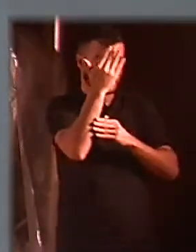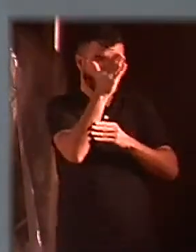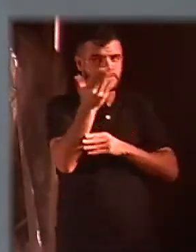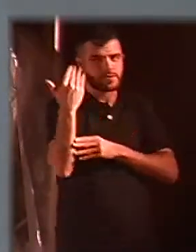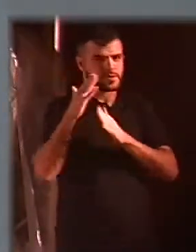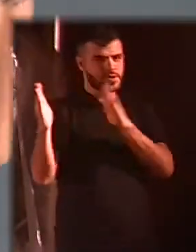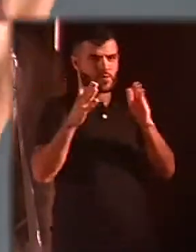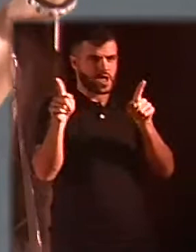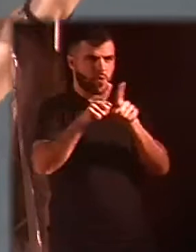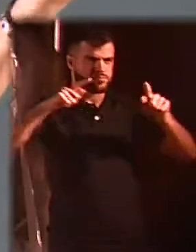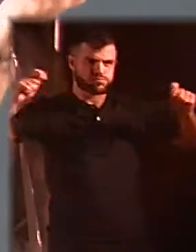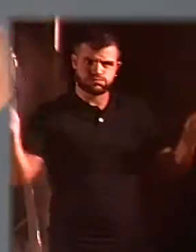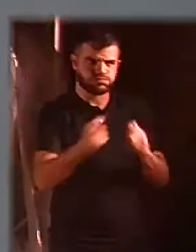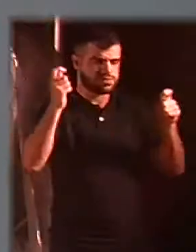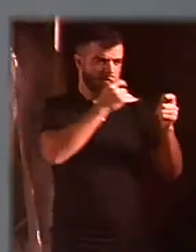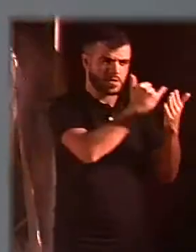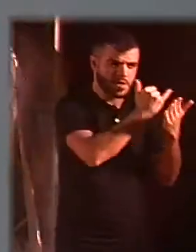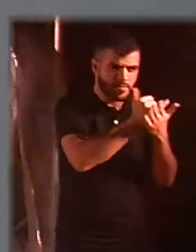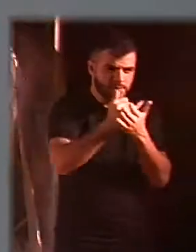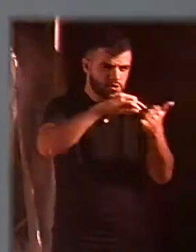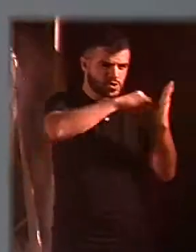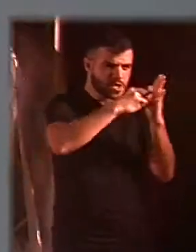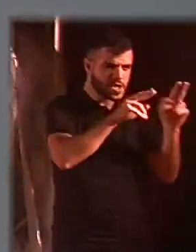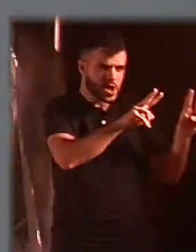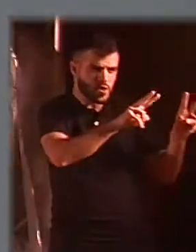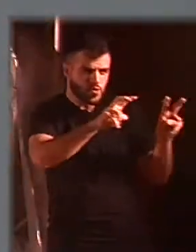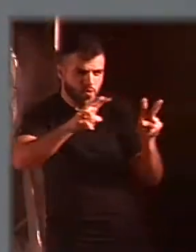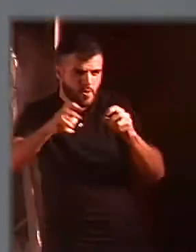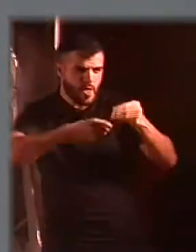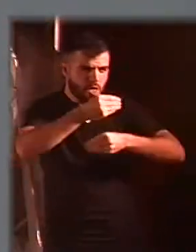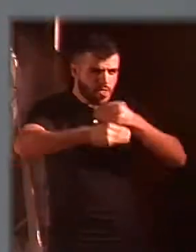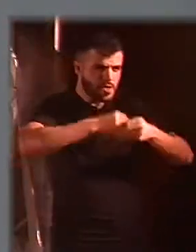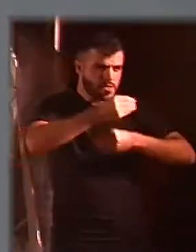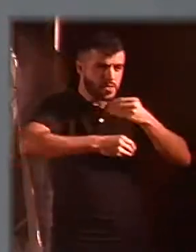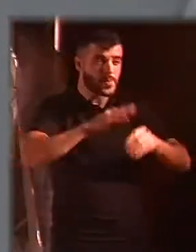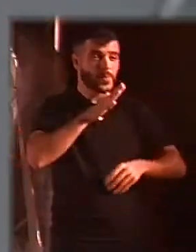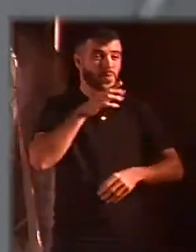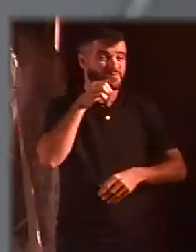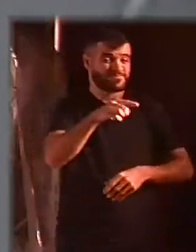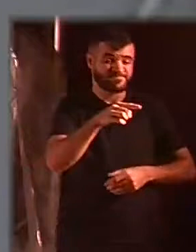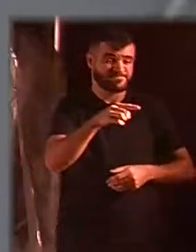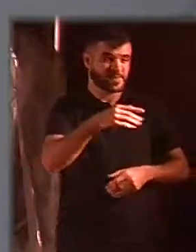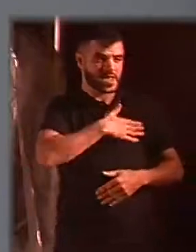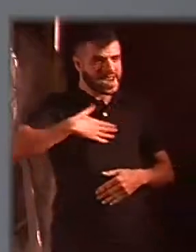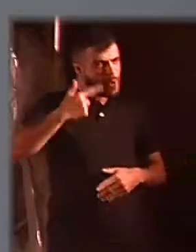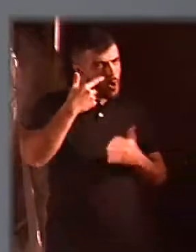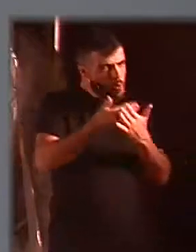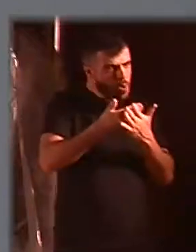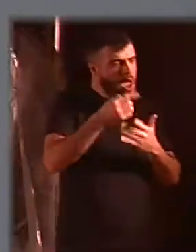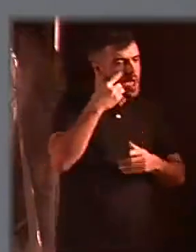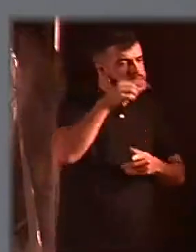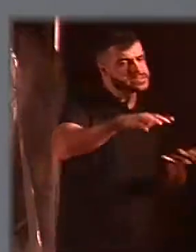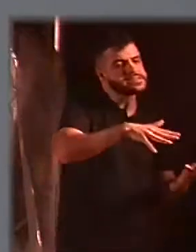boom. Empezaron a hacer experimentos con nuevas técnicas porque, como siempre pasa con estas cosas, queríamos saber si esto también ocurría en los